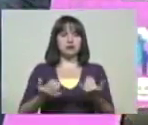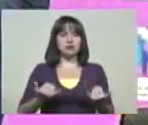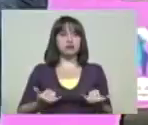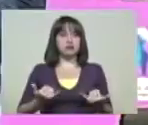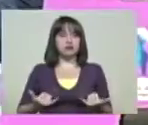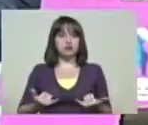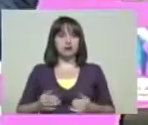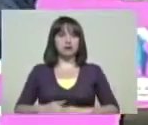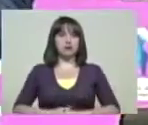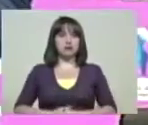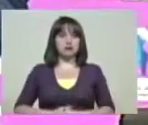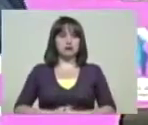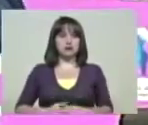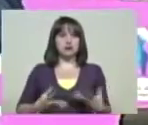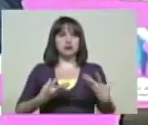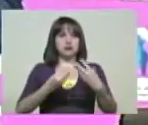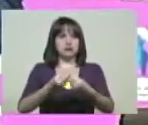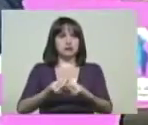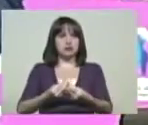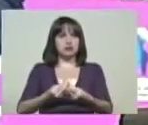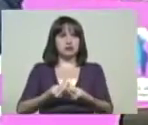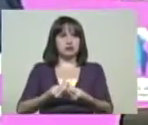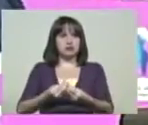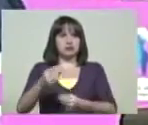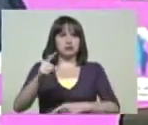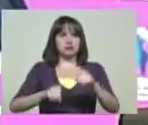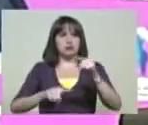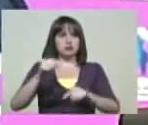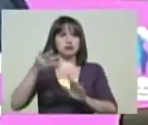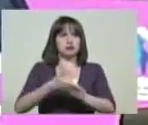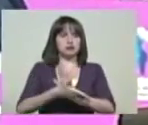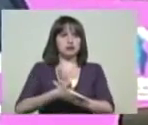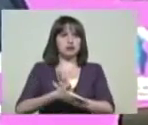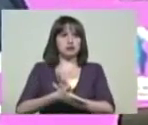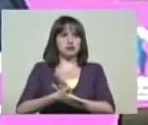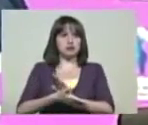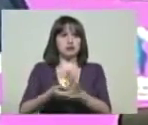como una gacela me movía cuando iban a contar los votos triunfamos